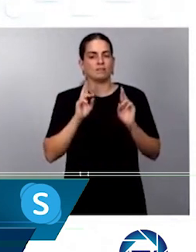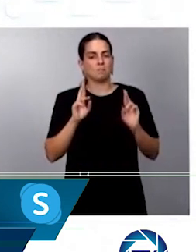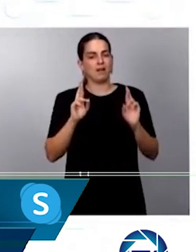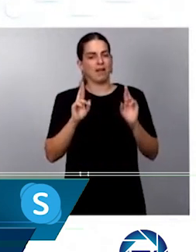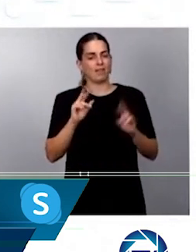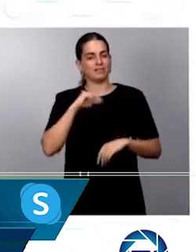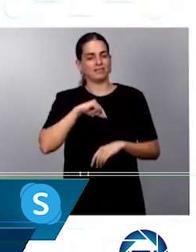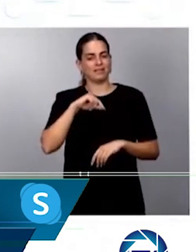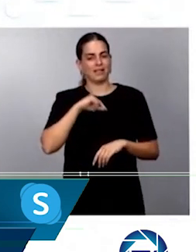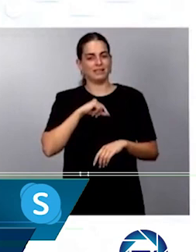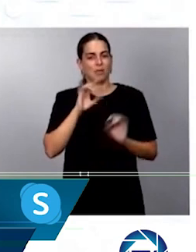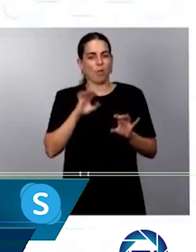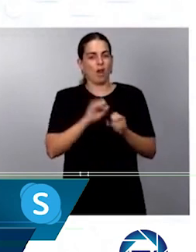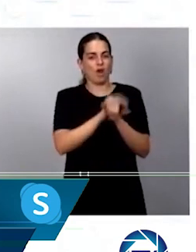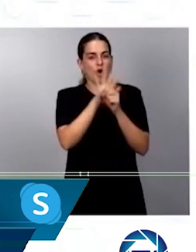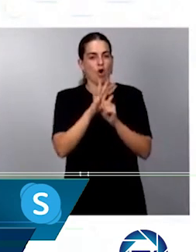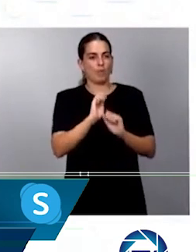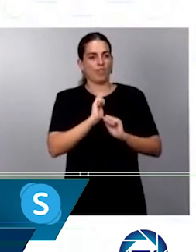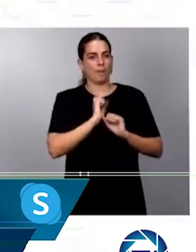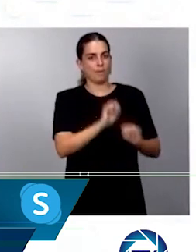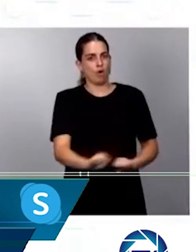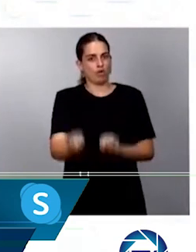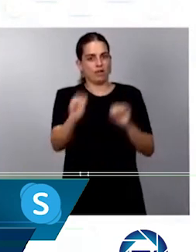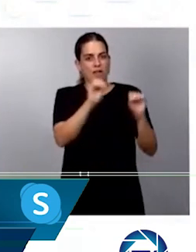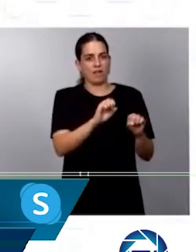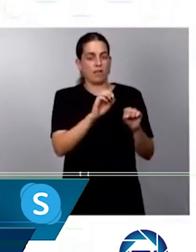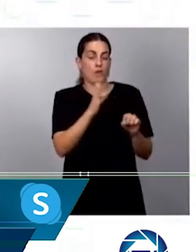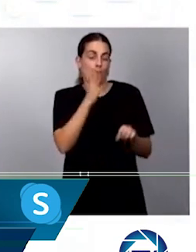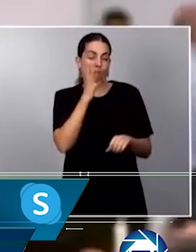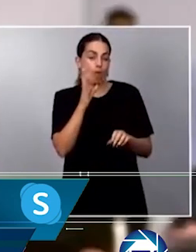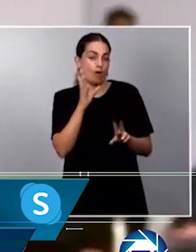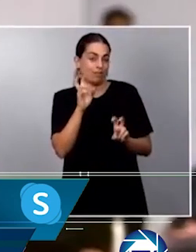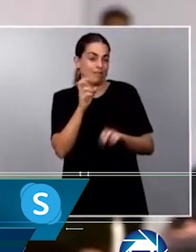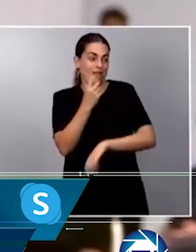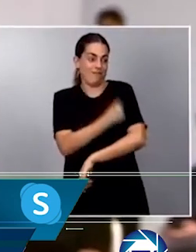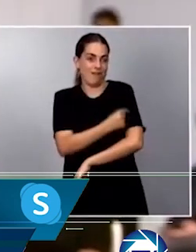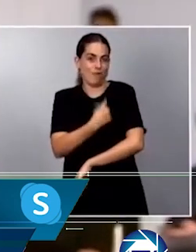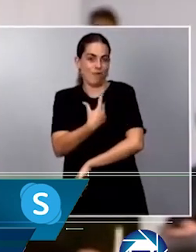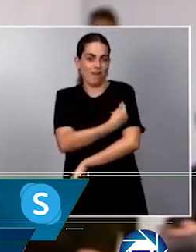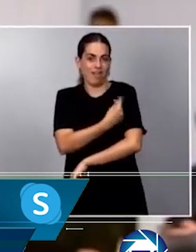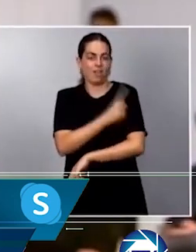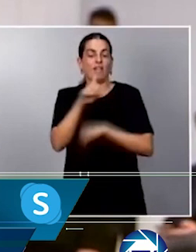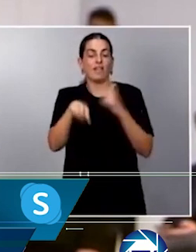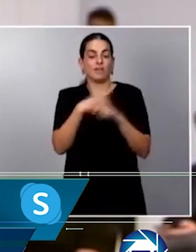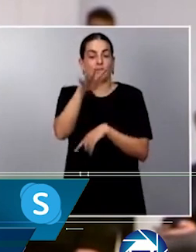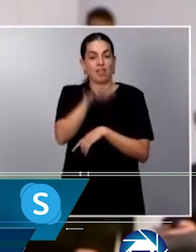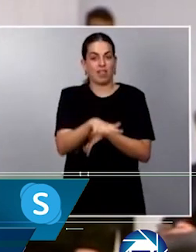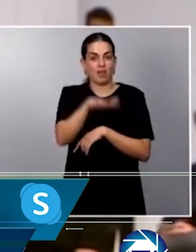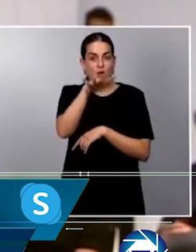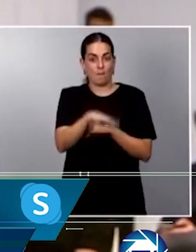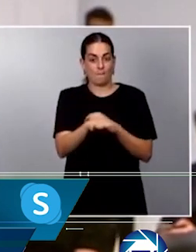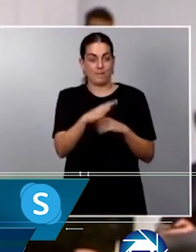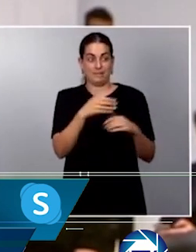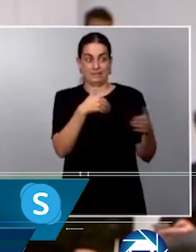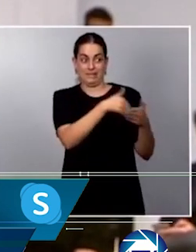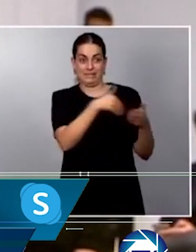subyacente, excluyendo energía y alimentos, se ha disparado al 6,1%. Eso significa que no solamente los ciudadanos